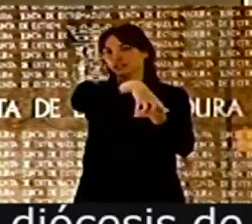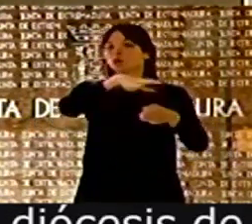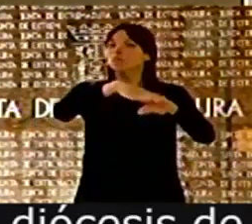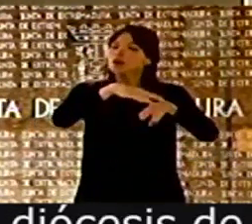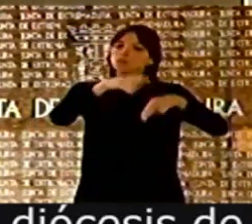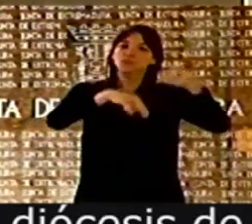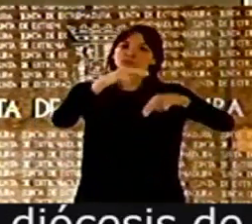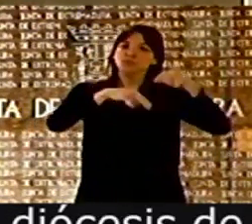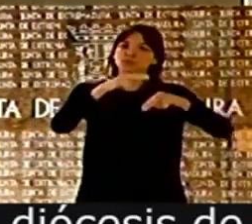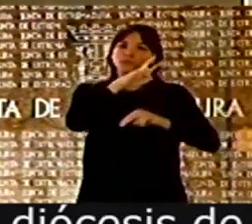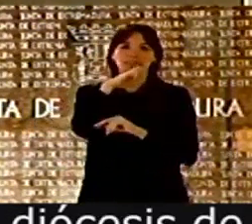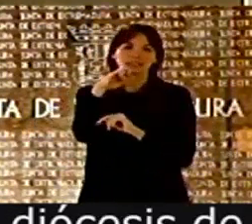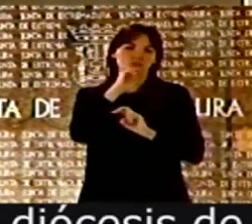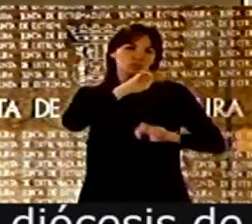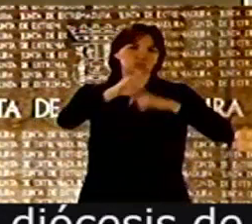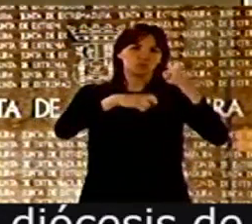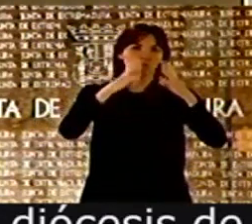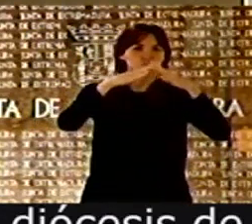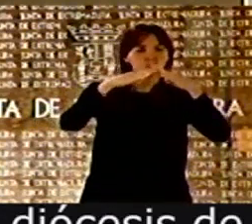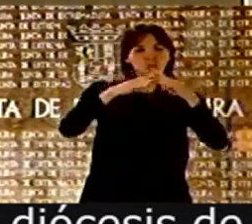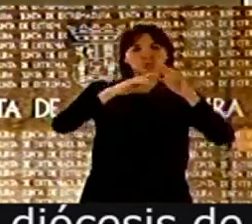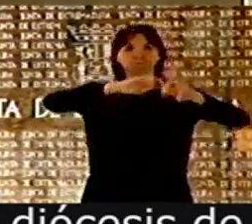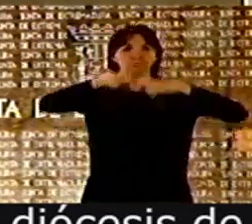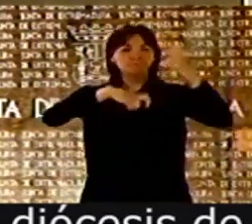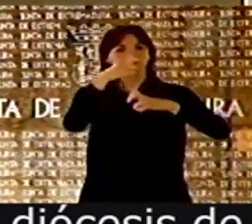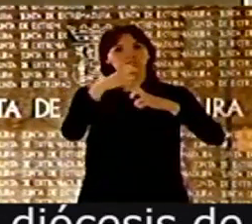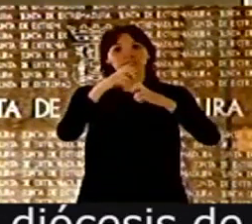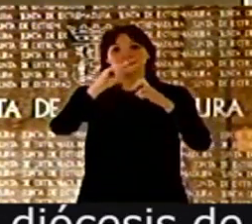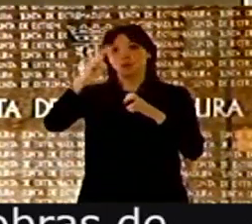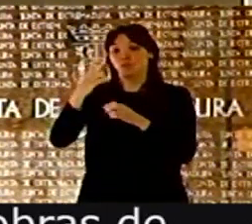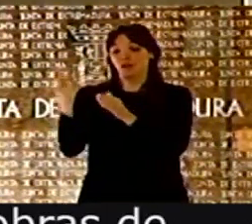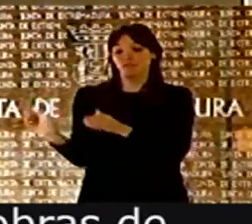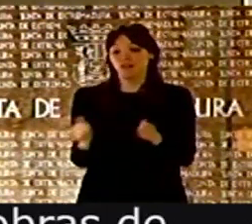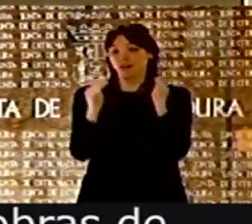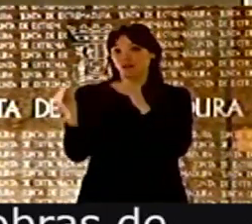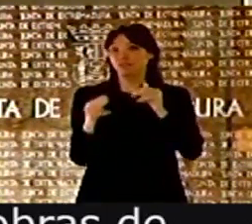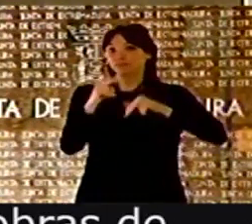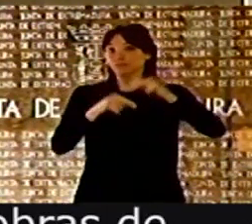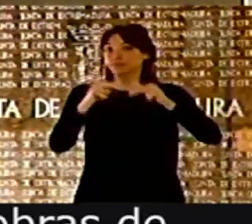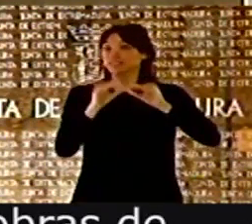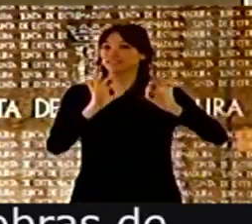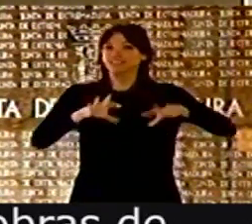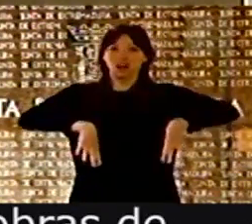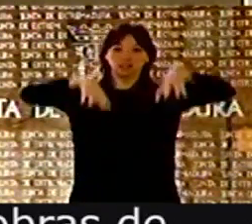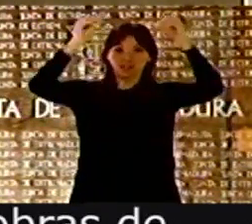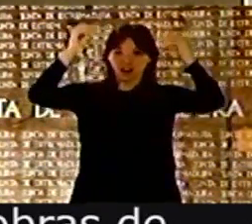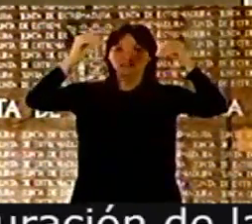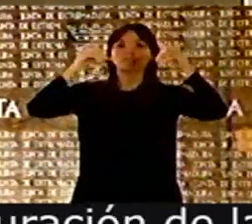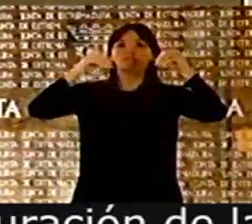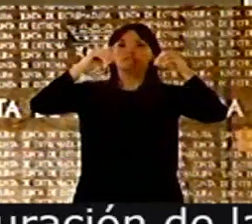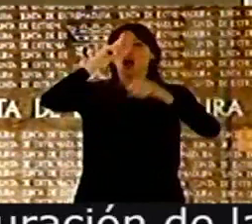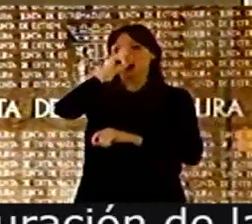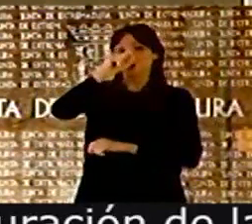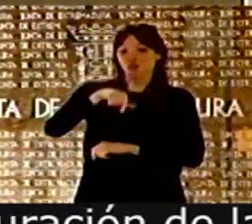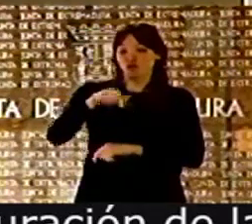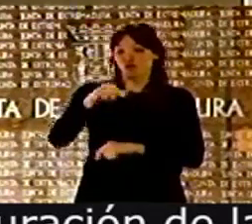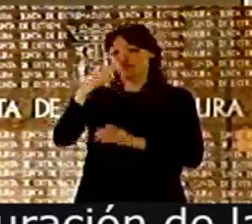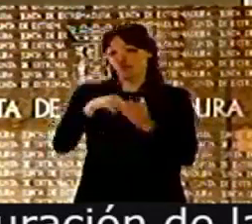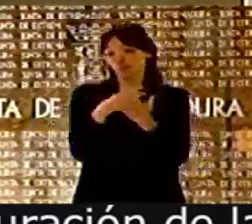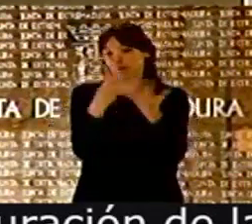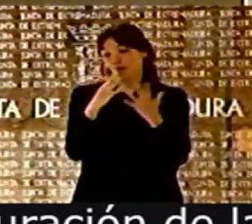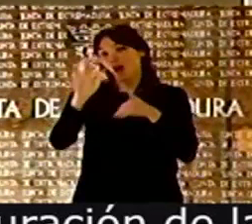de consolidación estructural y restauración de la segunda fase de la catedral durante los ejercicios 19 y 20